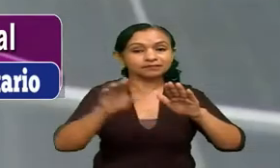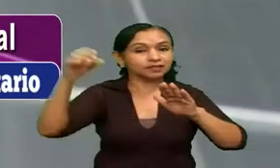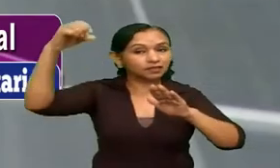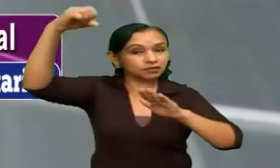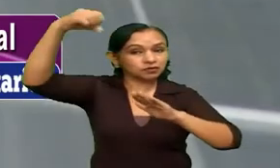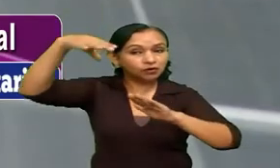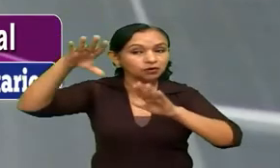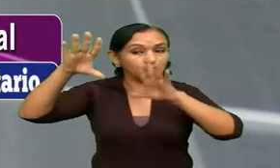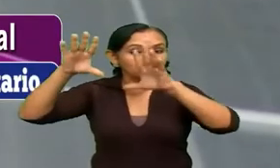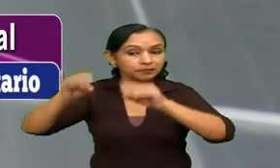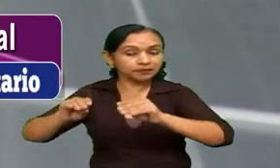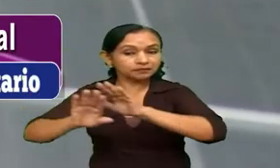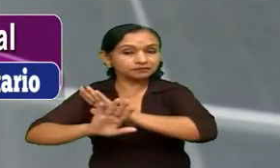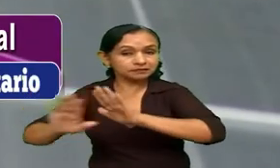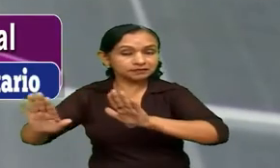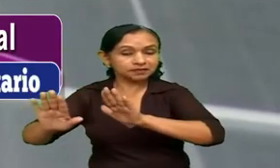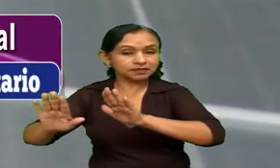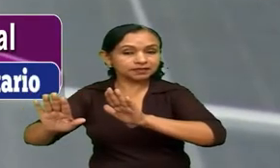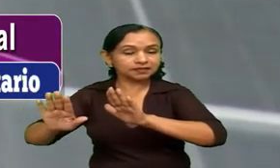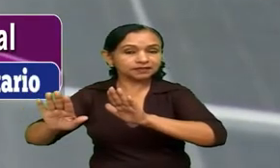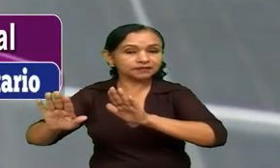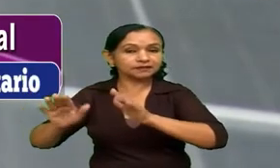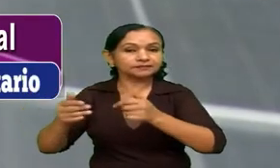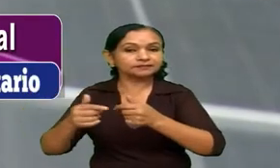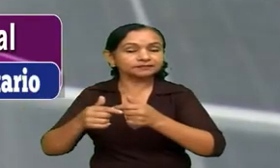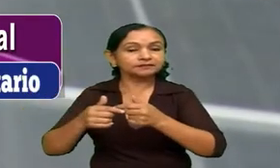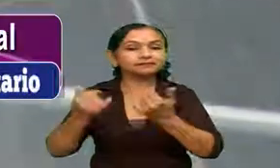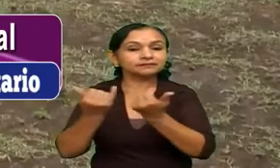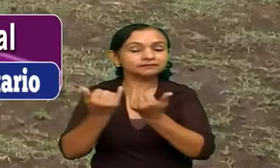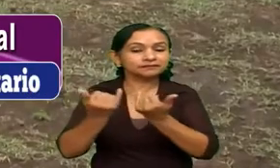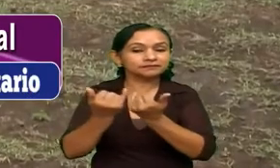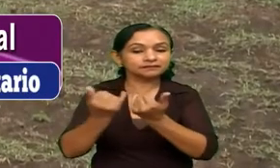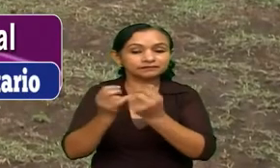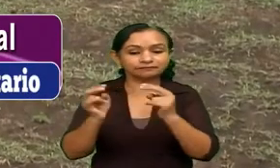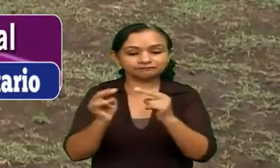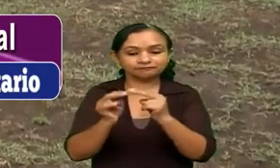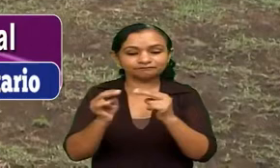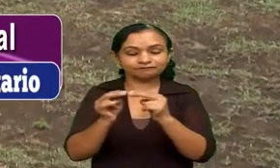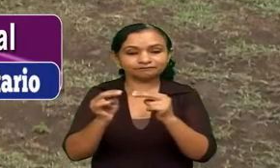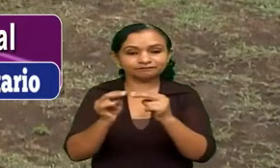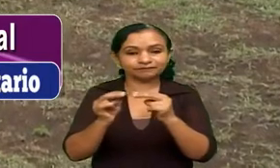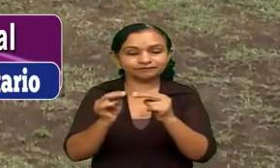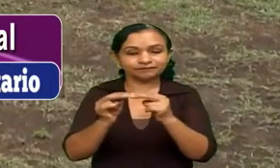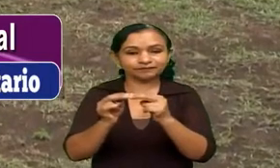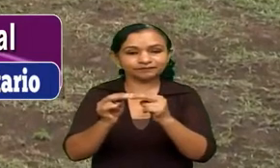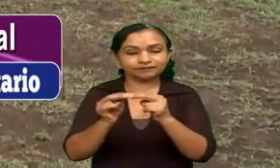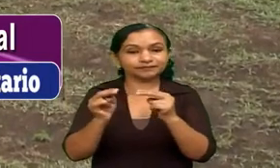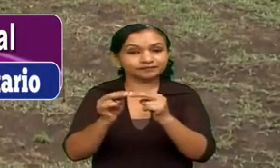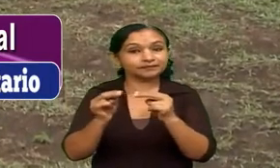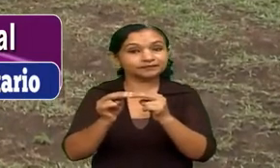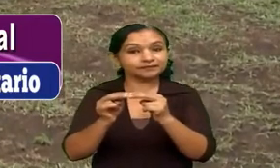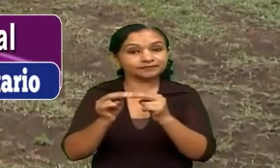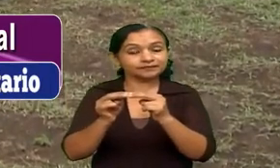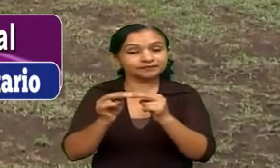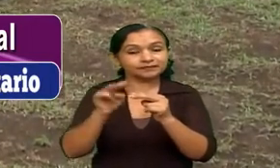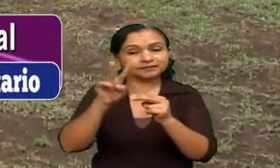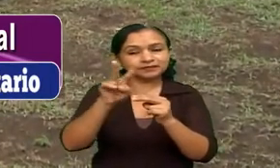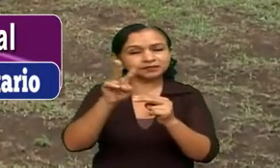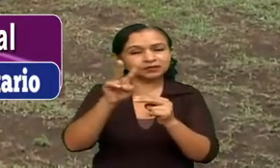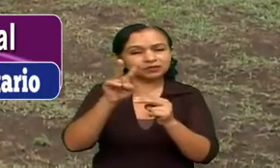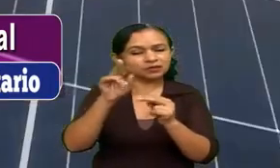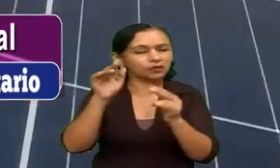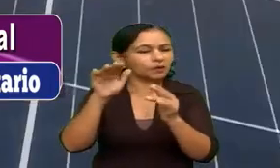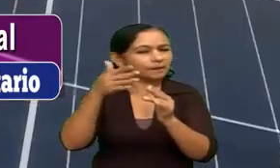también entrega la energía a la población, pero también carga la batería. Claro. Esa batería, que es de más de 2